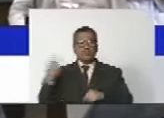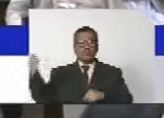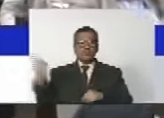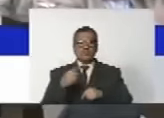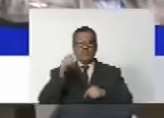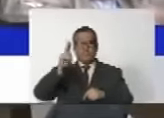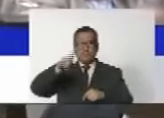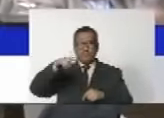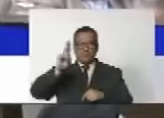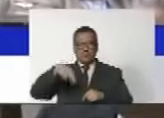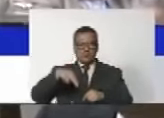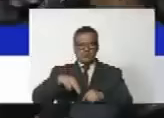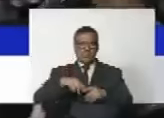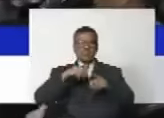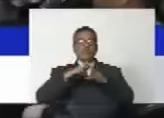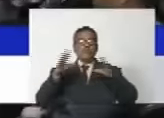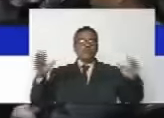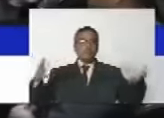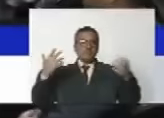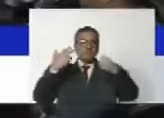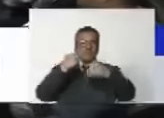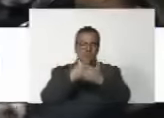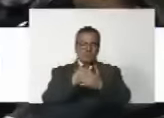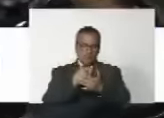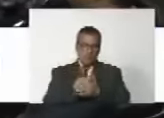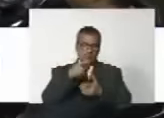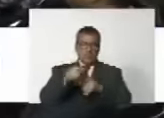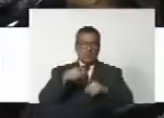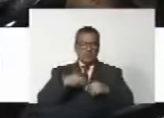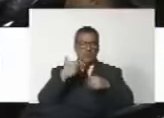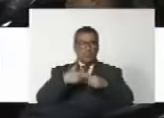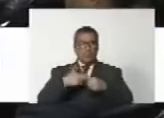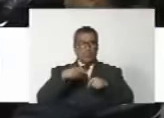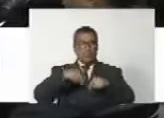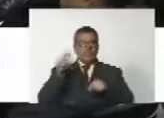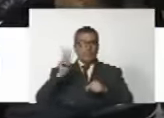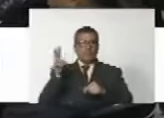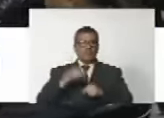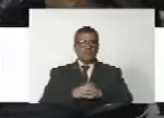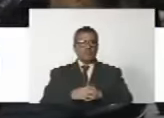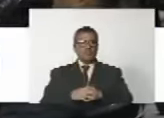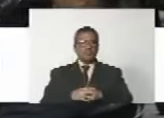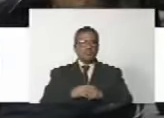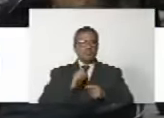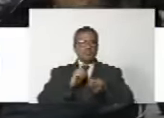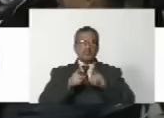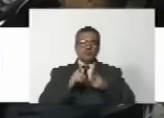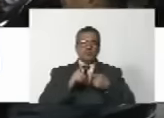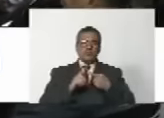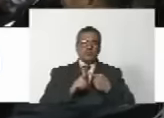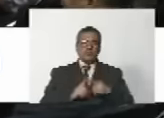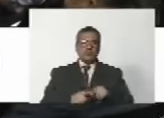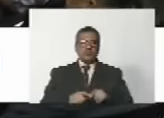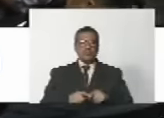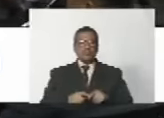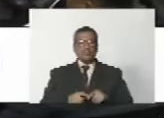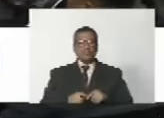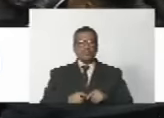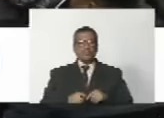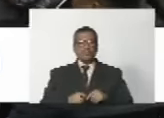Viene un nuevo periodo de grandes inversiones petroleras en Venezuela. De alguna manera,